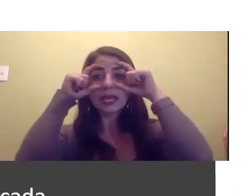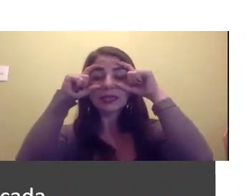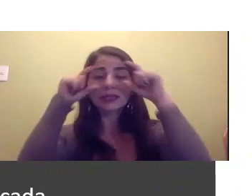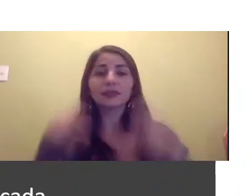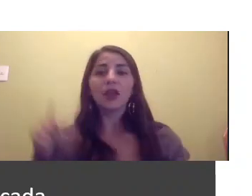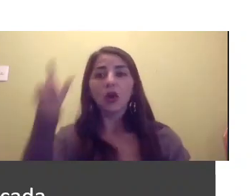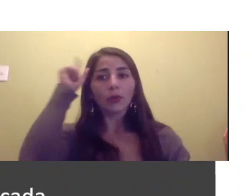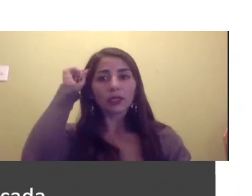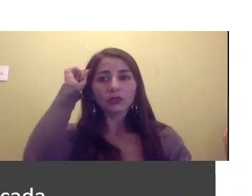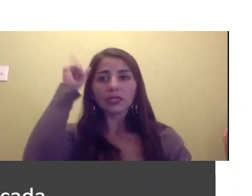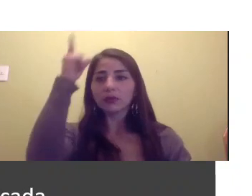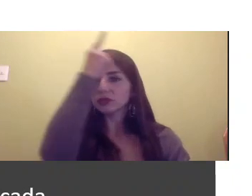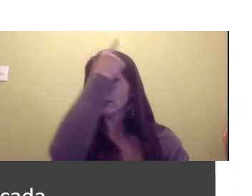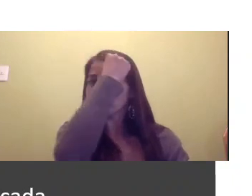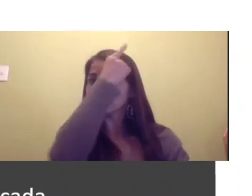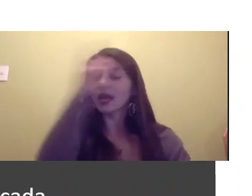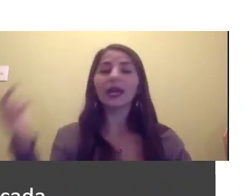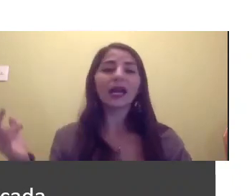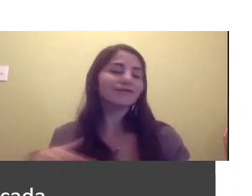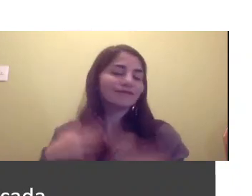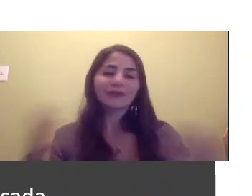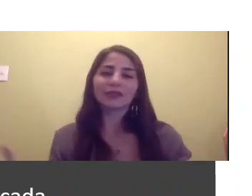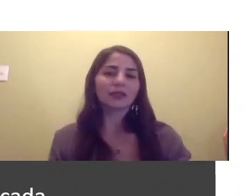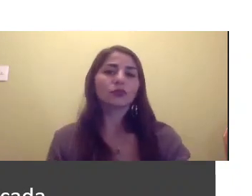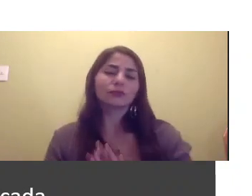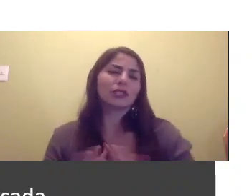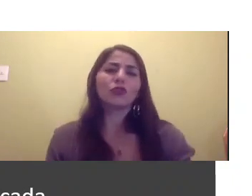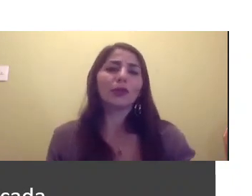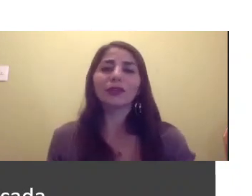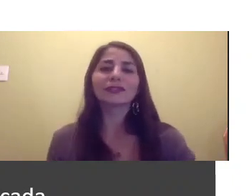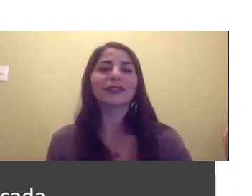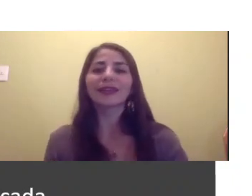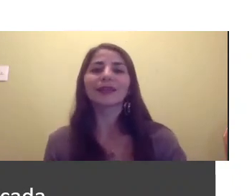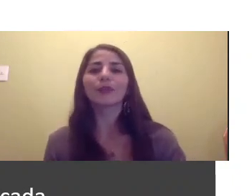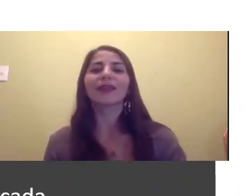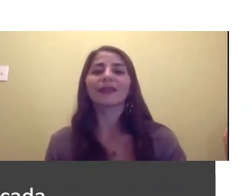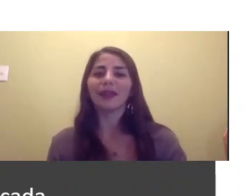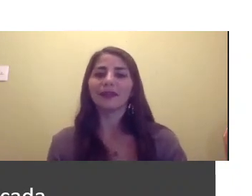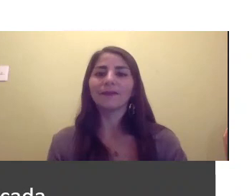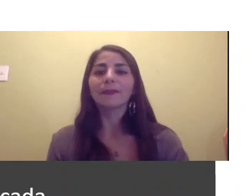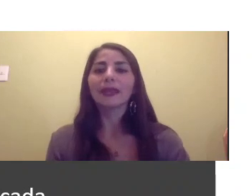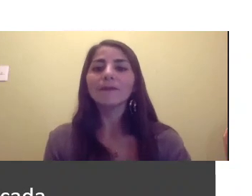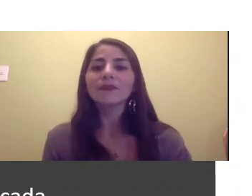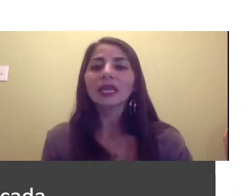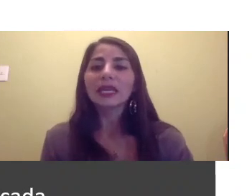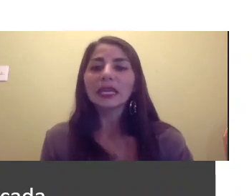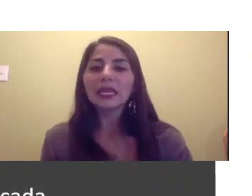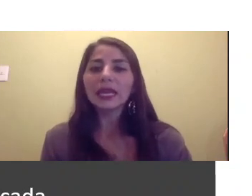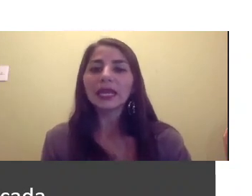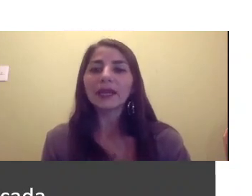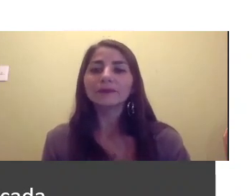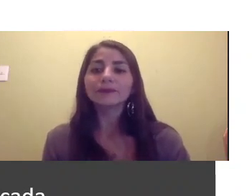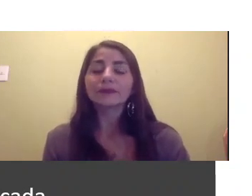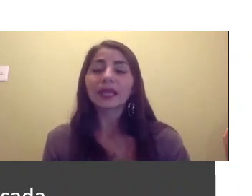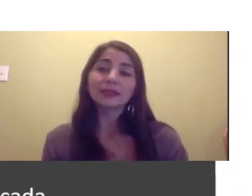usa lentes, o porque usa pinches acá, es un sinnúmero de señas que pueden crear, ¿ya?